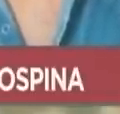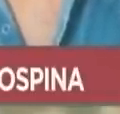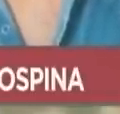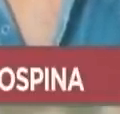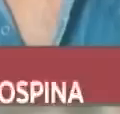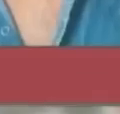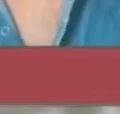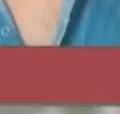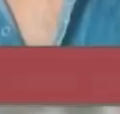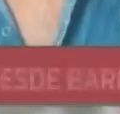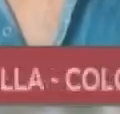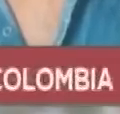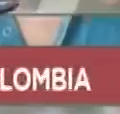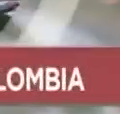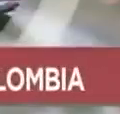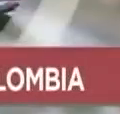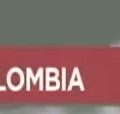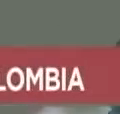adelante.